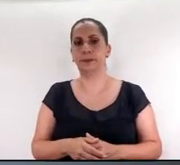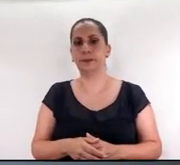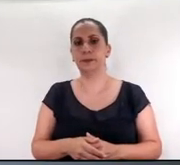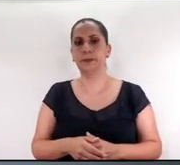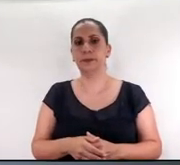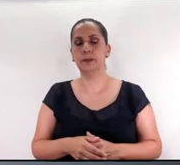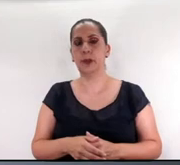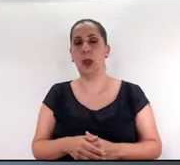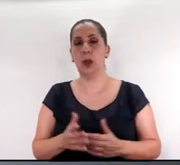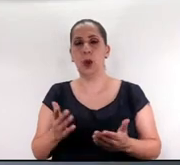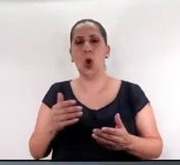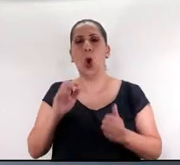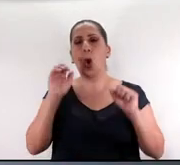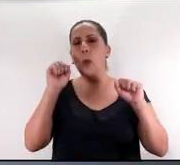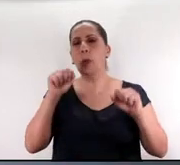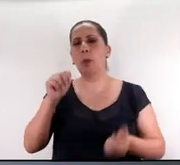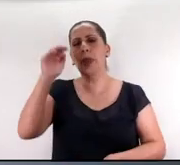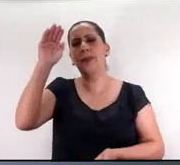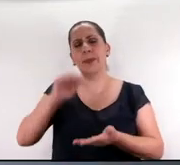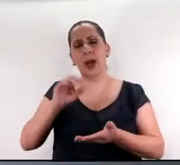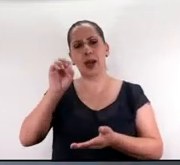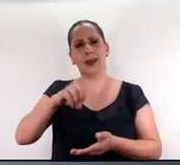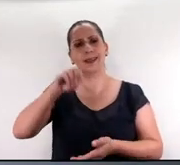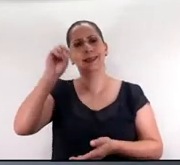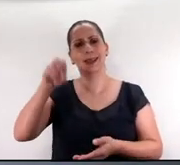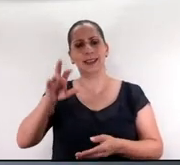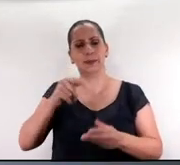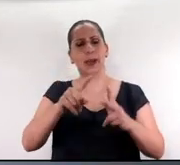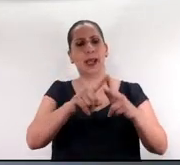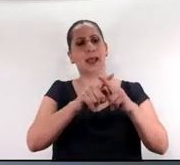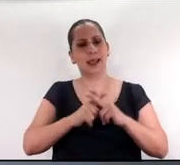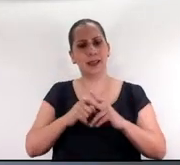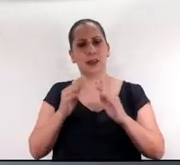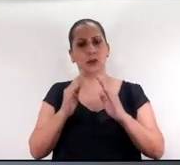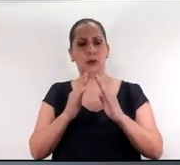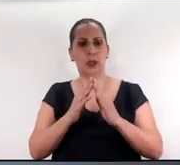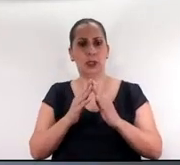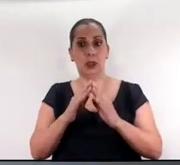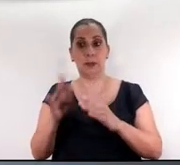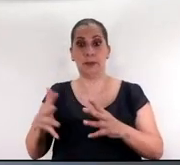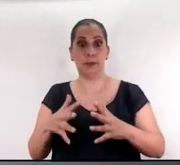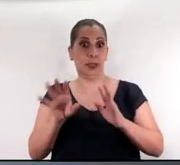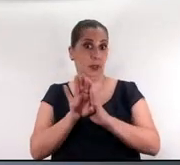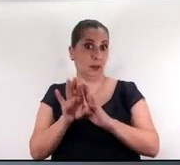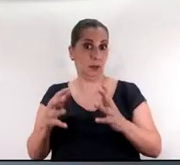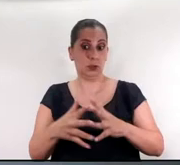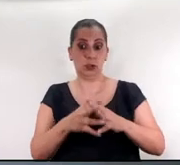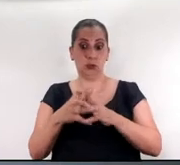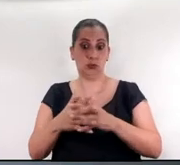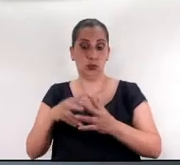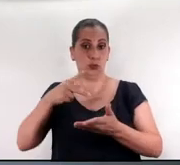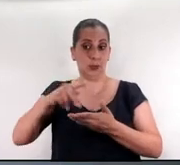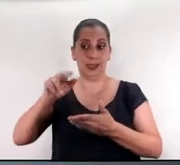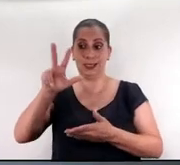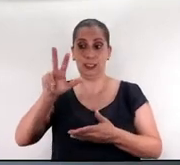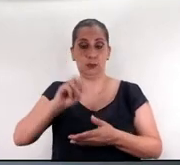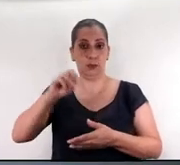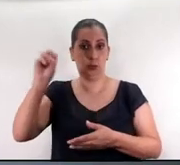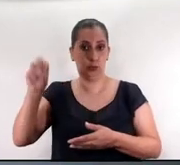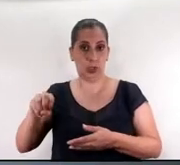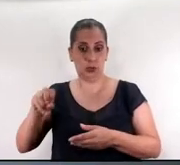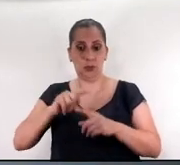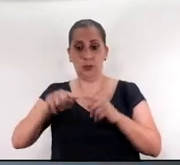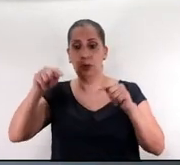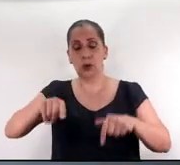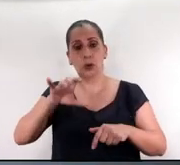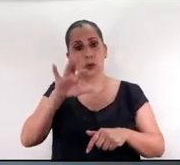don Rodolfo. ¿Cómo bajar los intereses a los créditos para vivienda? En Estados Unidos se pagan un 3%,